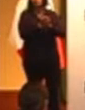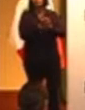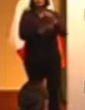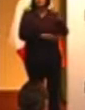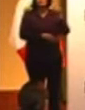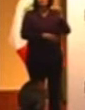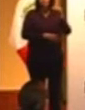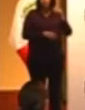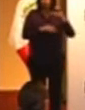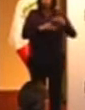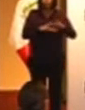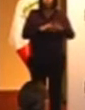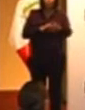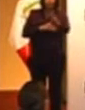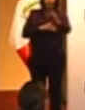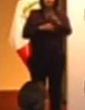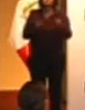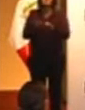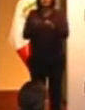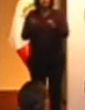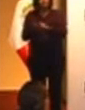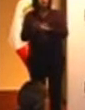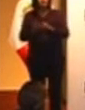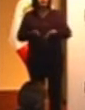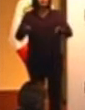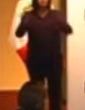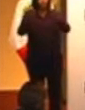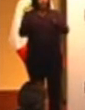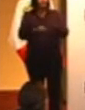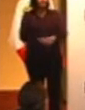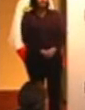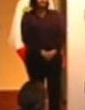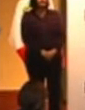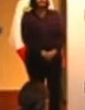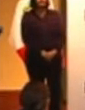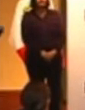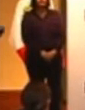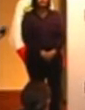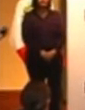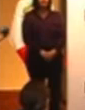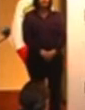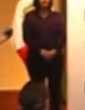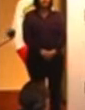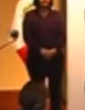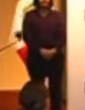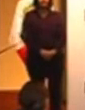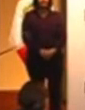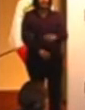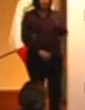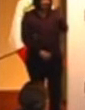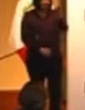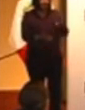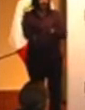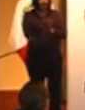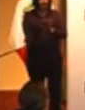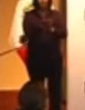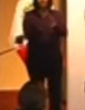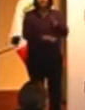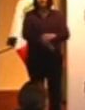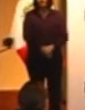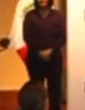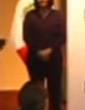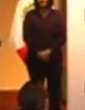juventud prolongada, tenemos también un punto importante. La señora Tamayo aplaude.